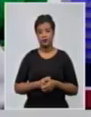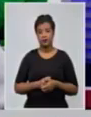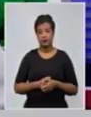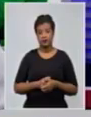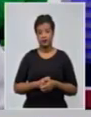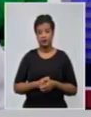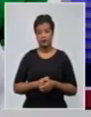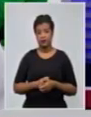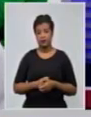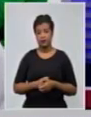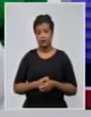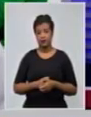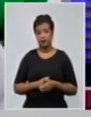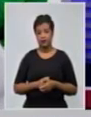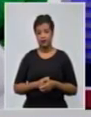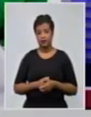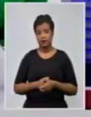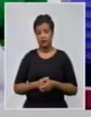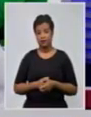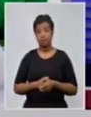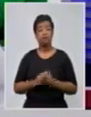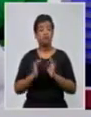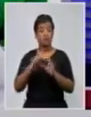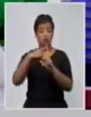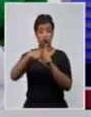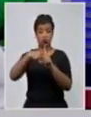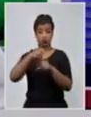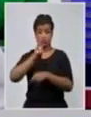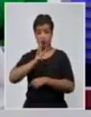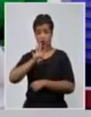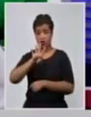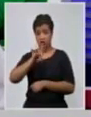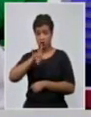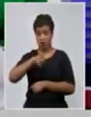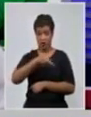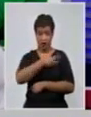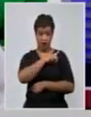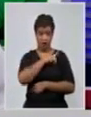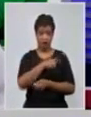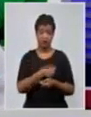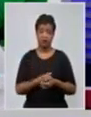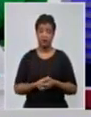los 349 personas que se diagnosticaron en el día de ayer,